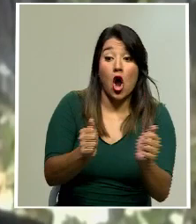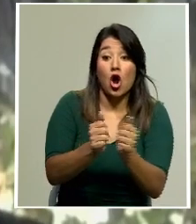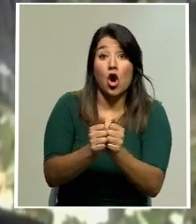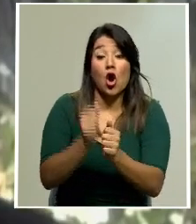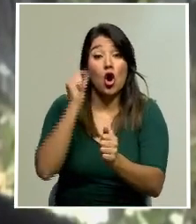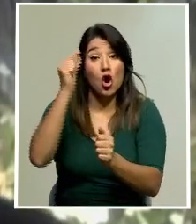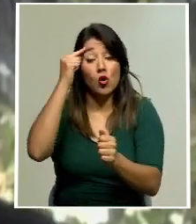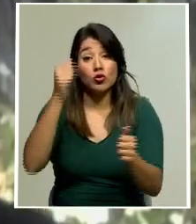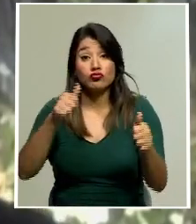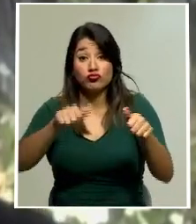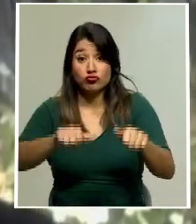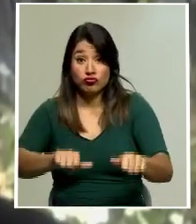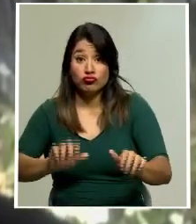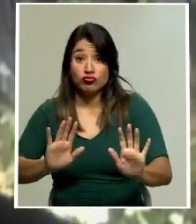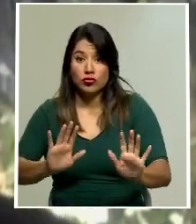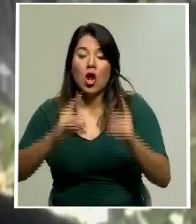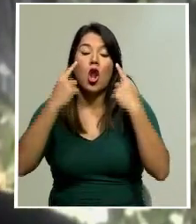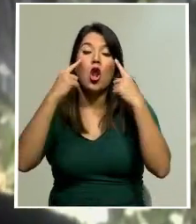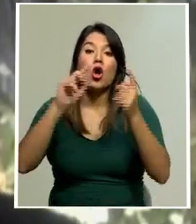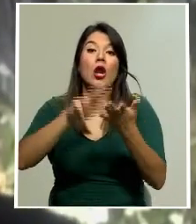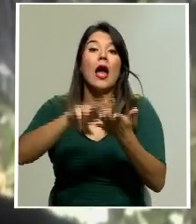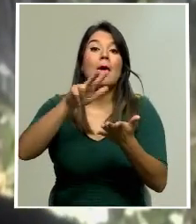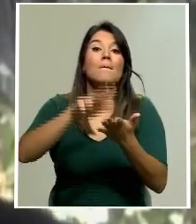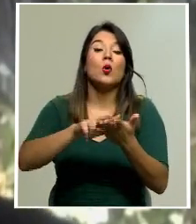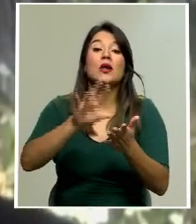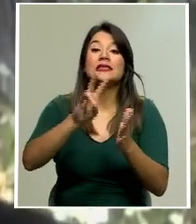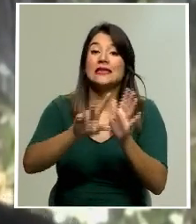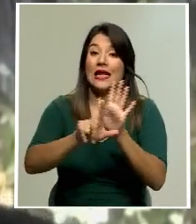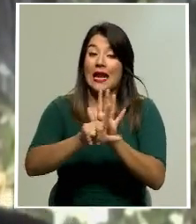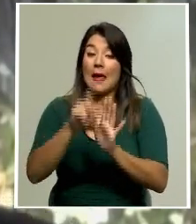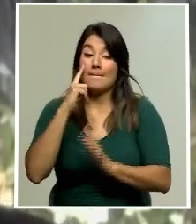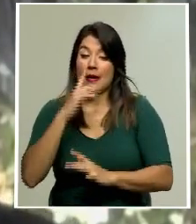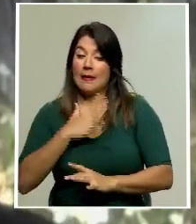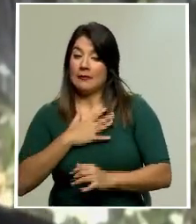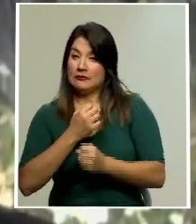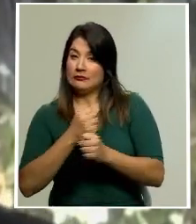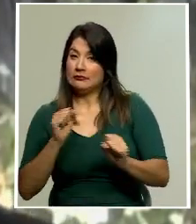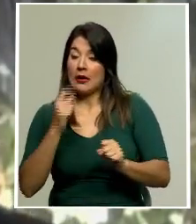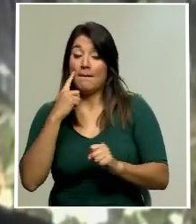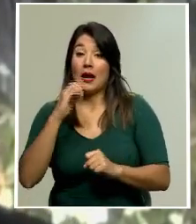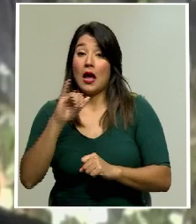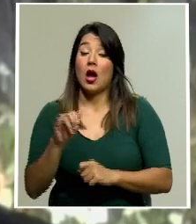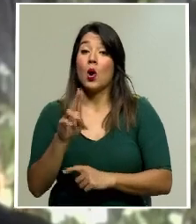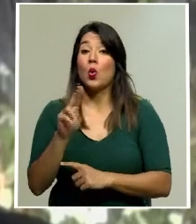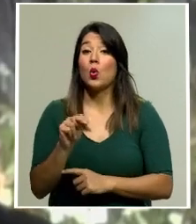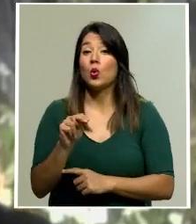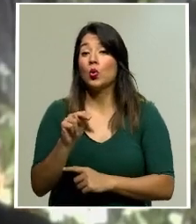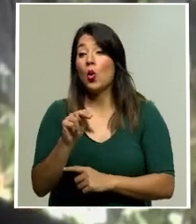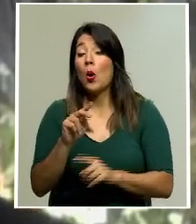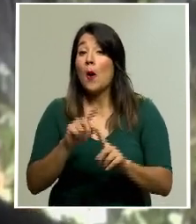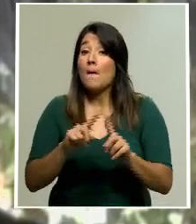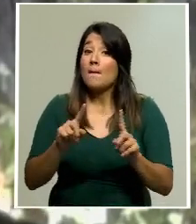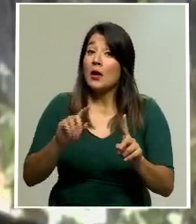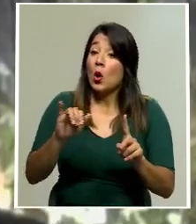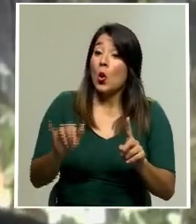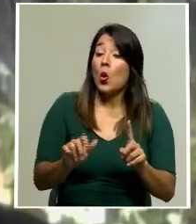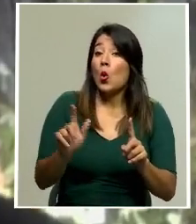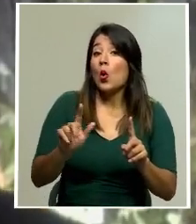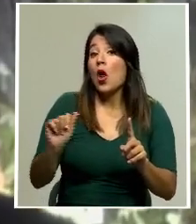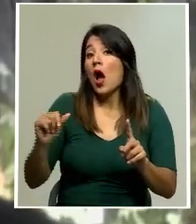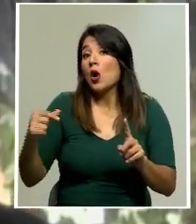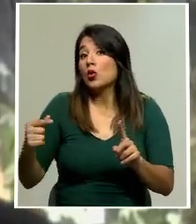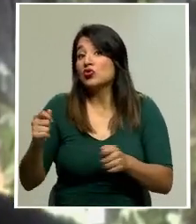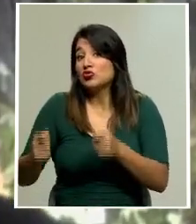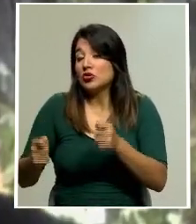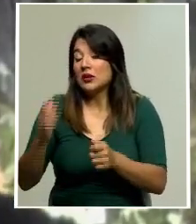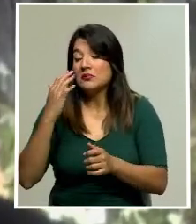esos 7 leyes, que lo veo poco probable en junio, pero en julio, agosto, septiembre, cuando sea,